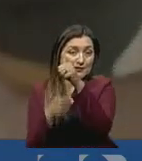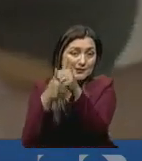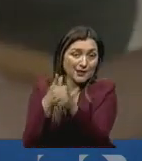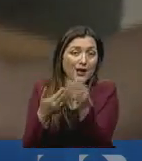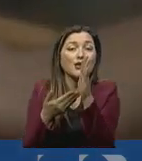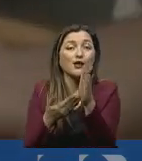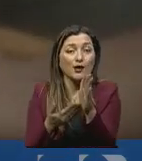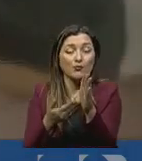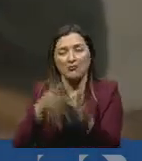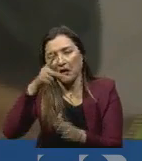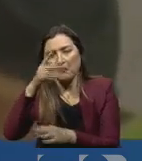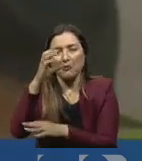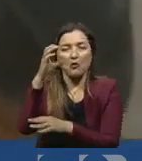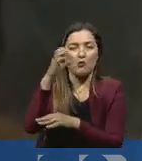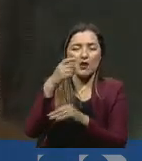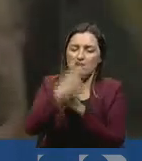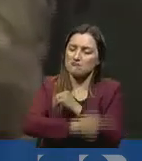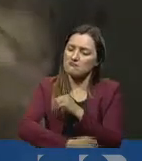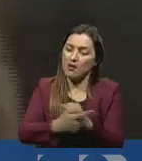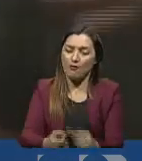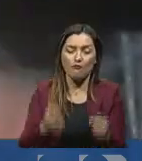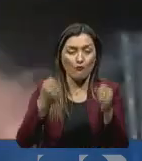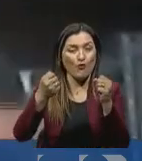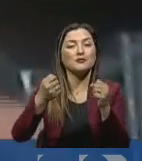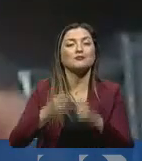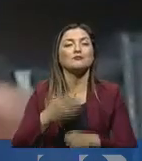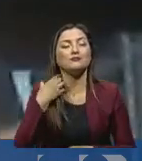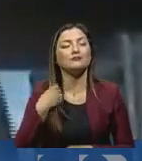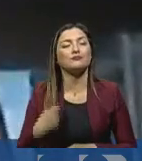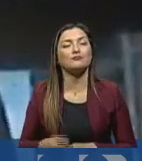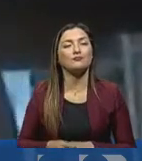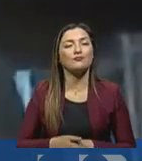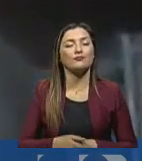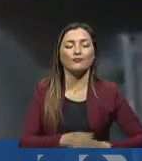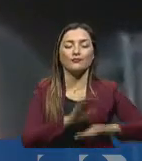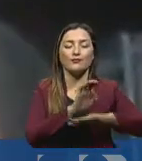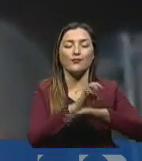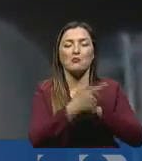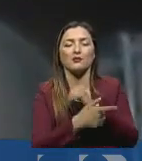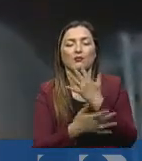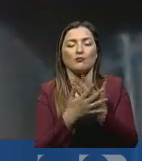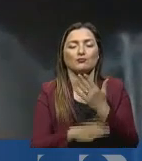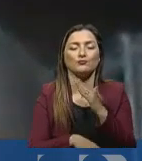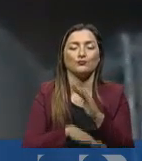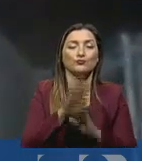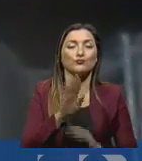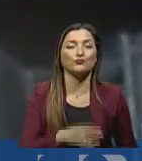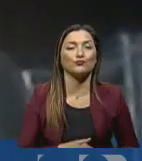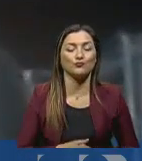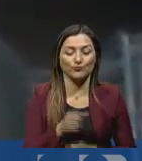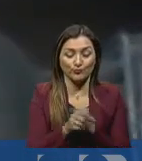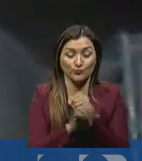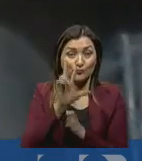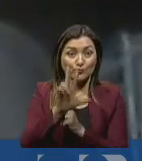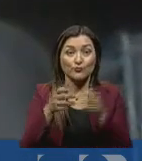las sanciones son mucho mayores partimos de la base que en el Ecuador la pena máxima la máxima es de